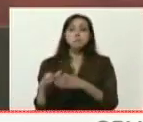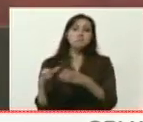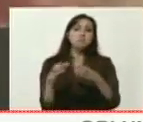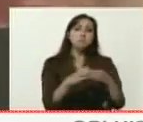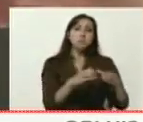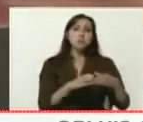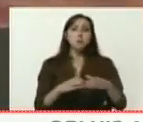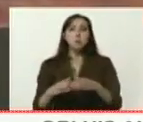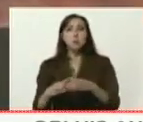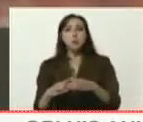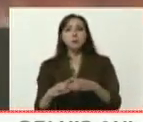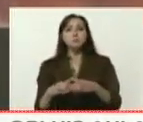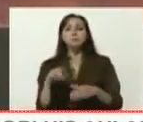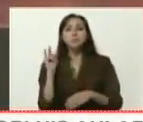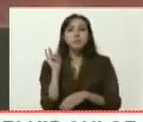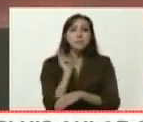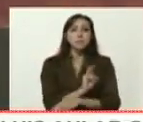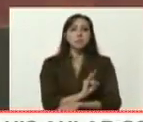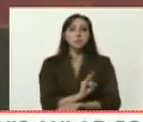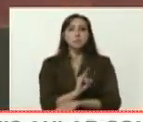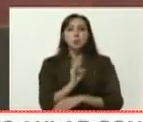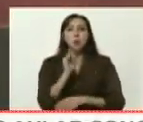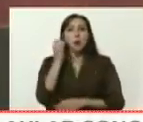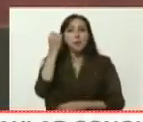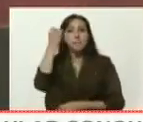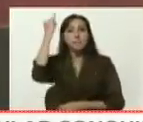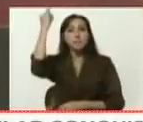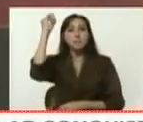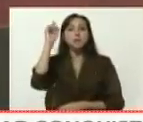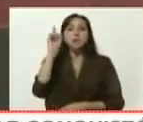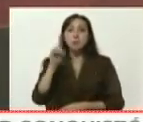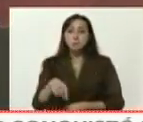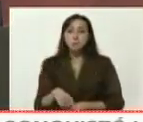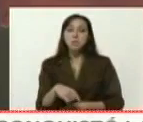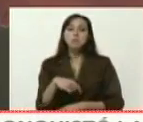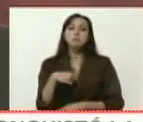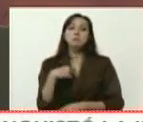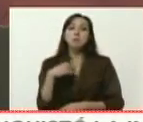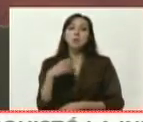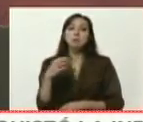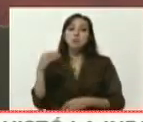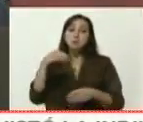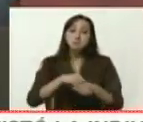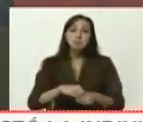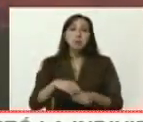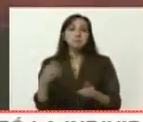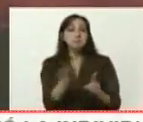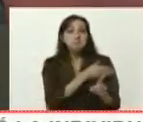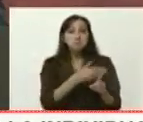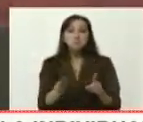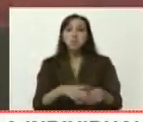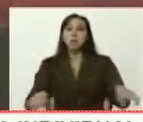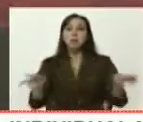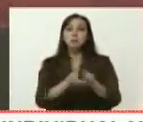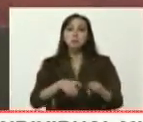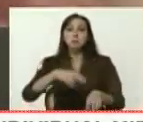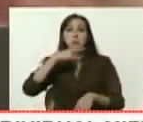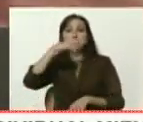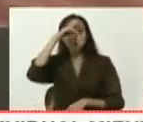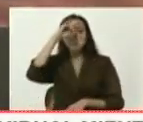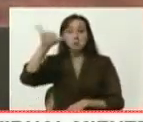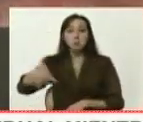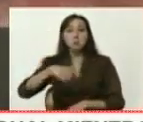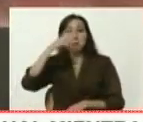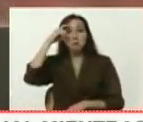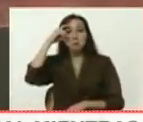entonces. No solamente traicionado ese pensamiento, sino que luego los torturaron, los encerraron, los buscaron como Jorge Rodríguez, Noel Rodríguez. También